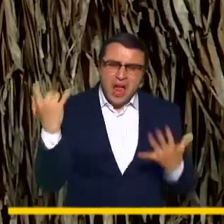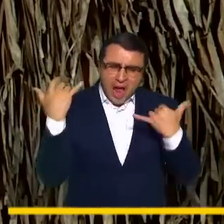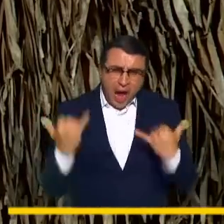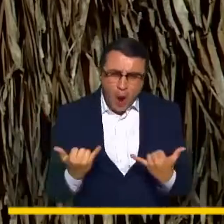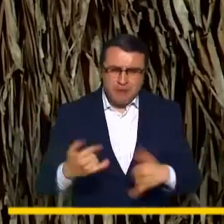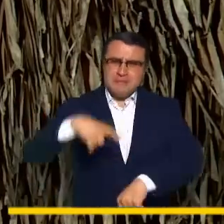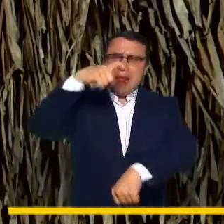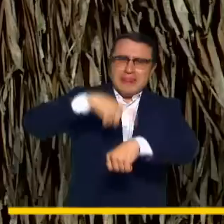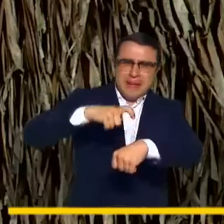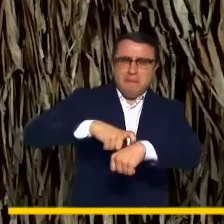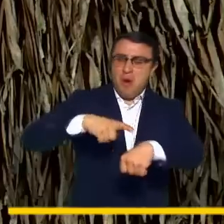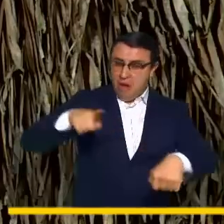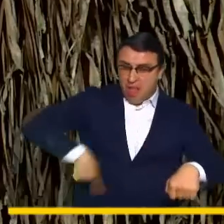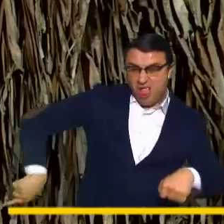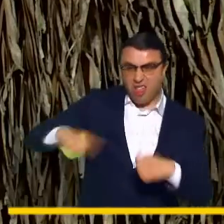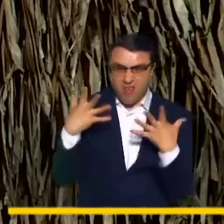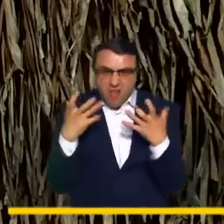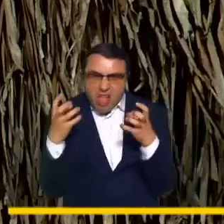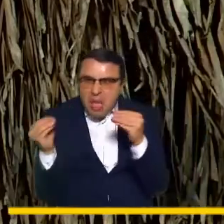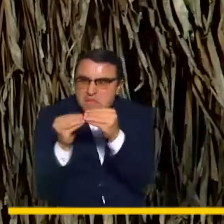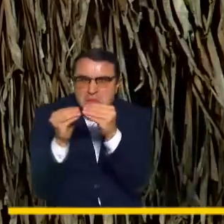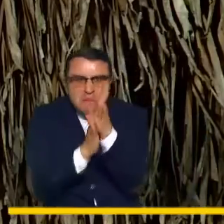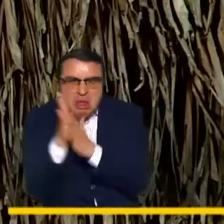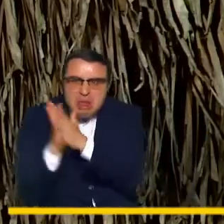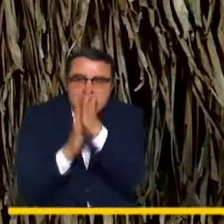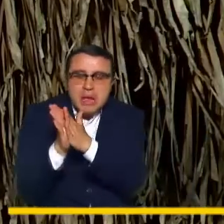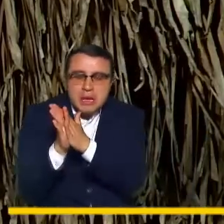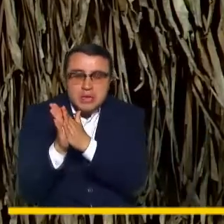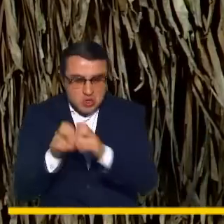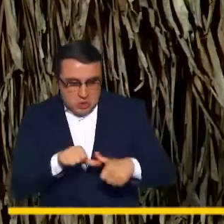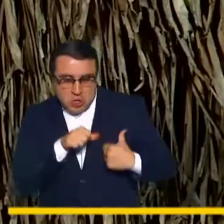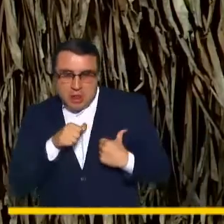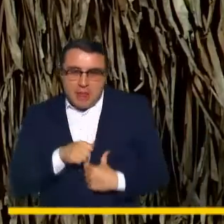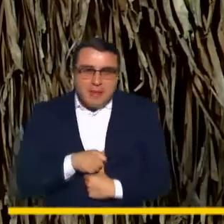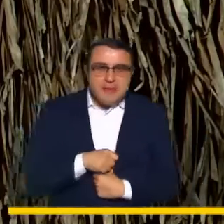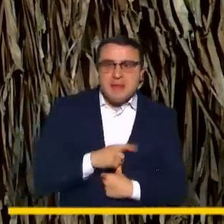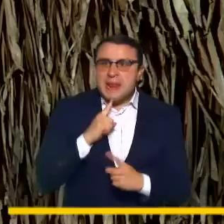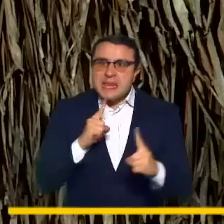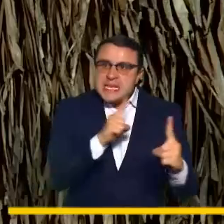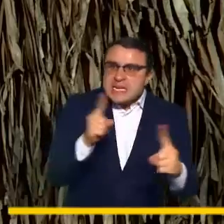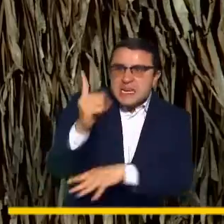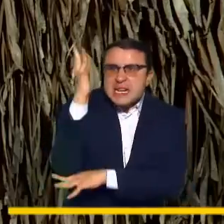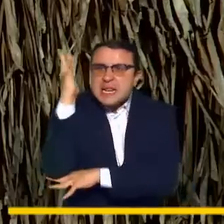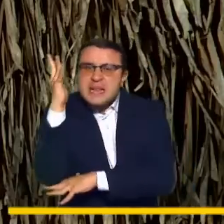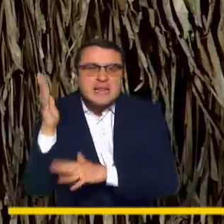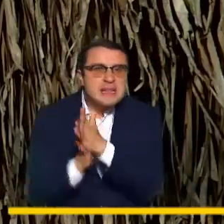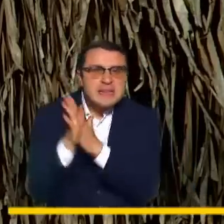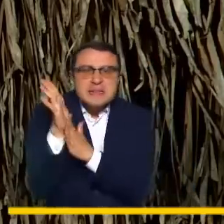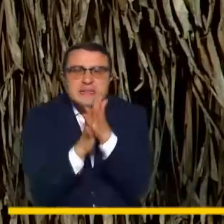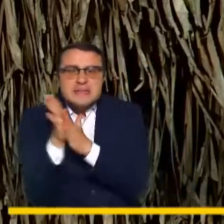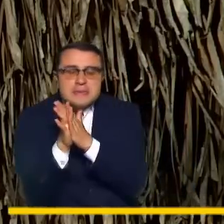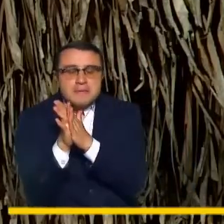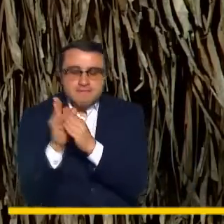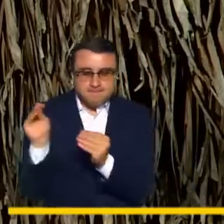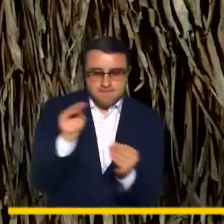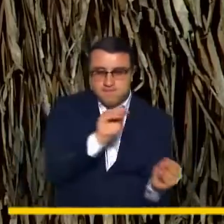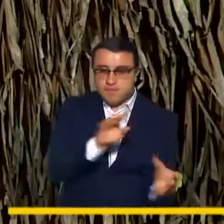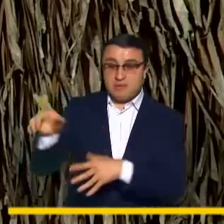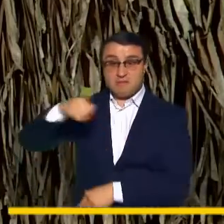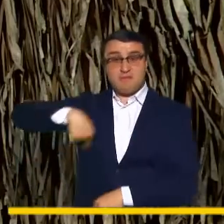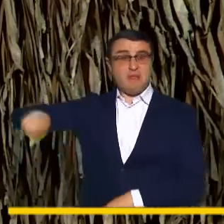la codicia abandone el corazón y la lengua de quienes han dominado el